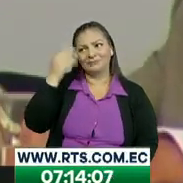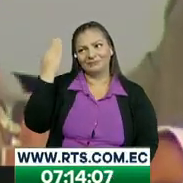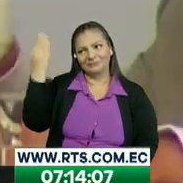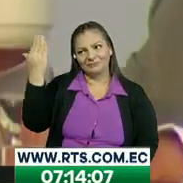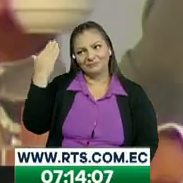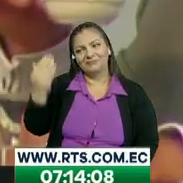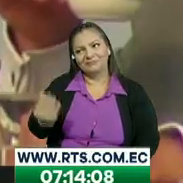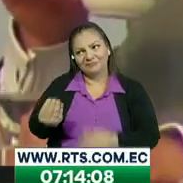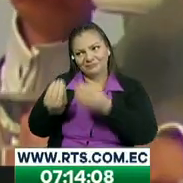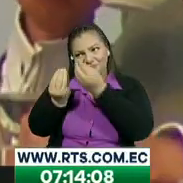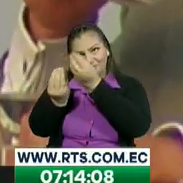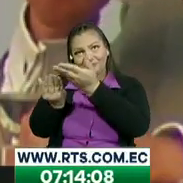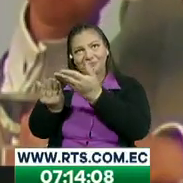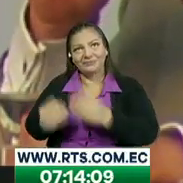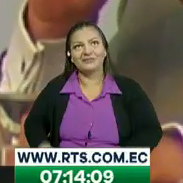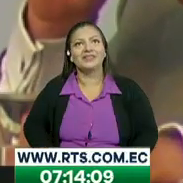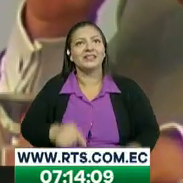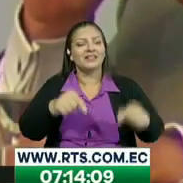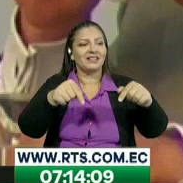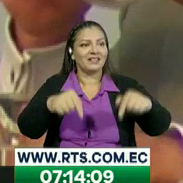tanto,